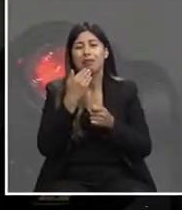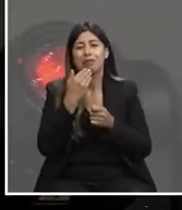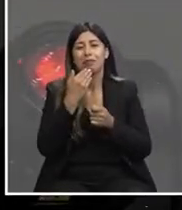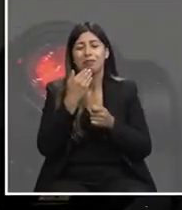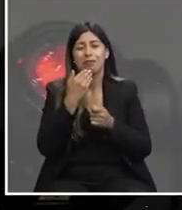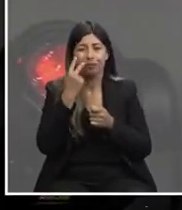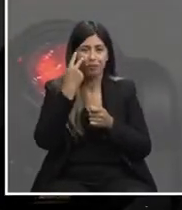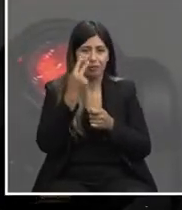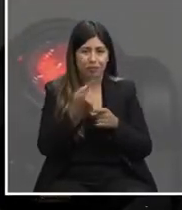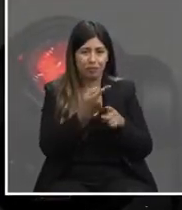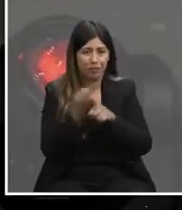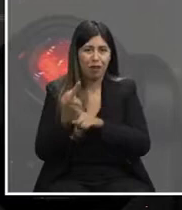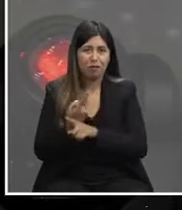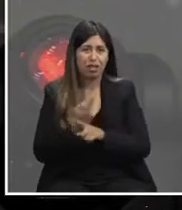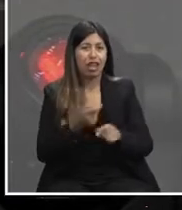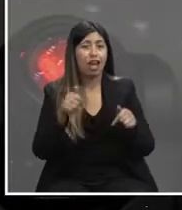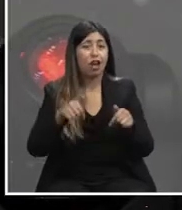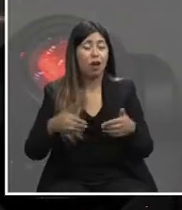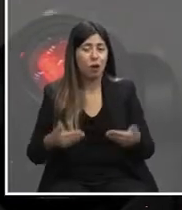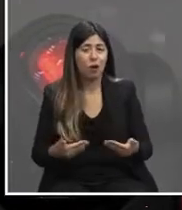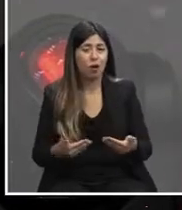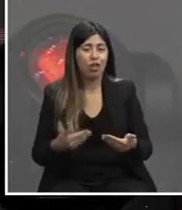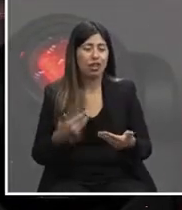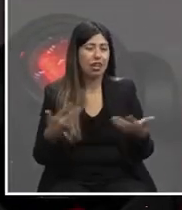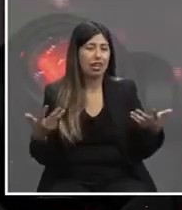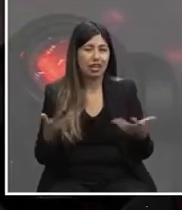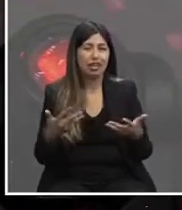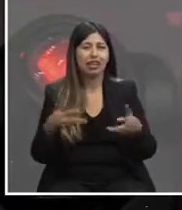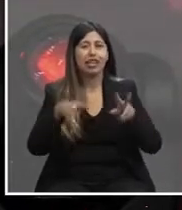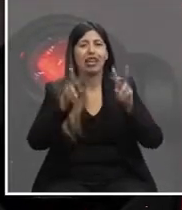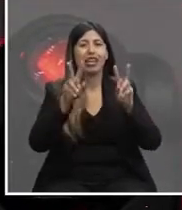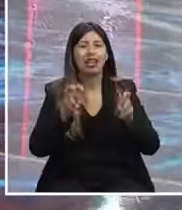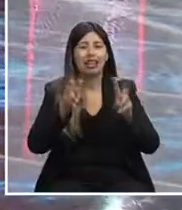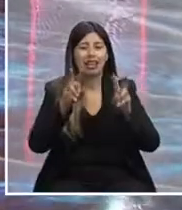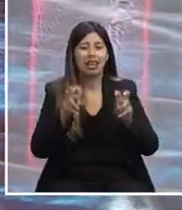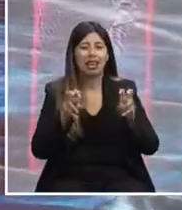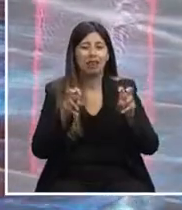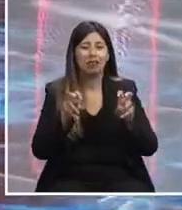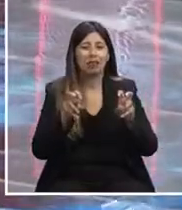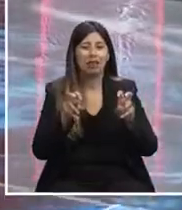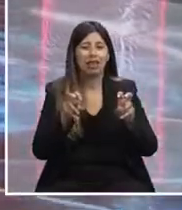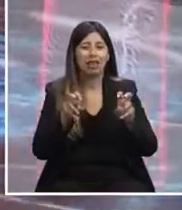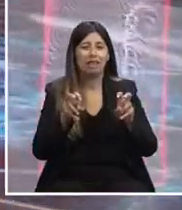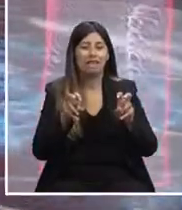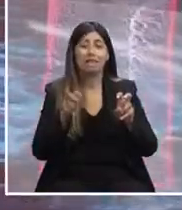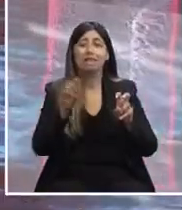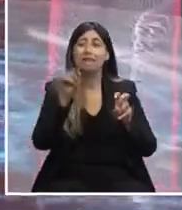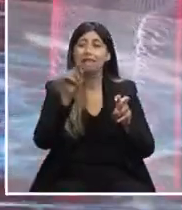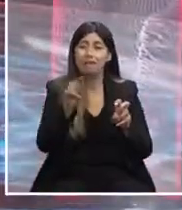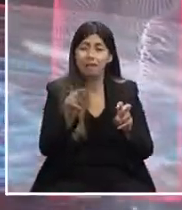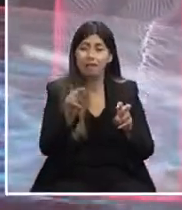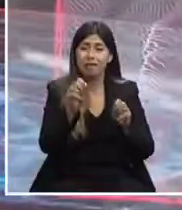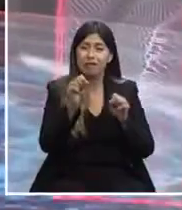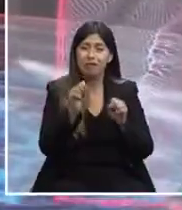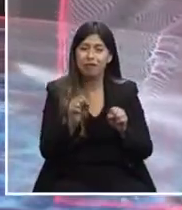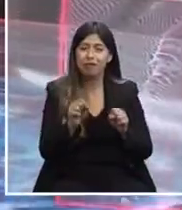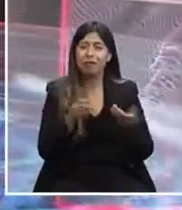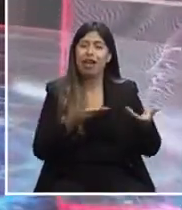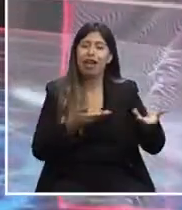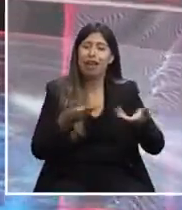las conversaciones hoy en día es un tema de qué tanto tú, para acercarte,